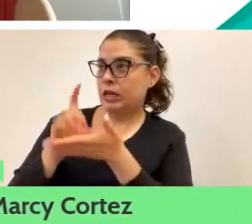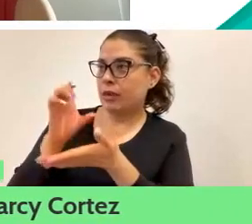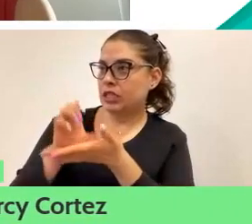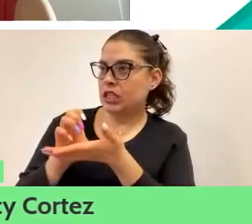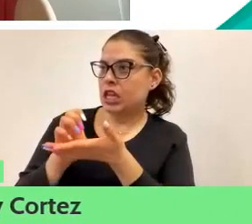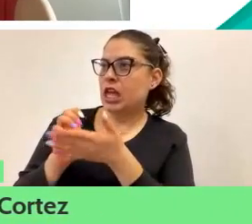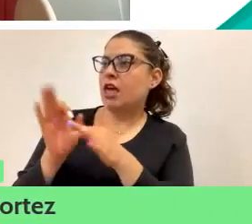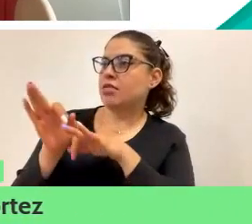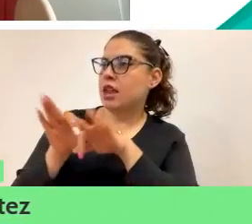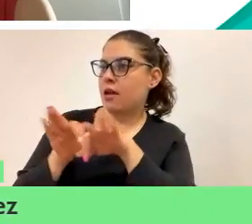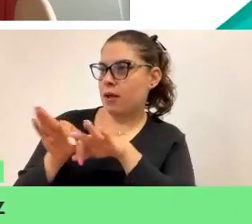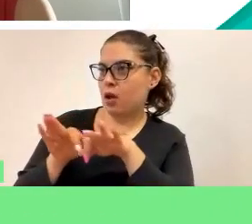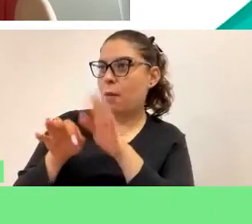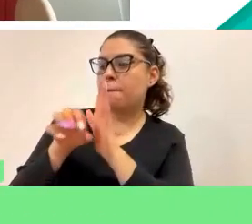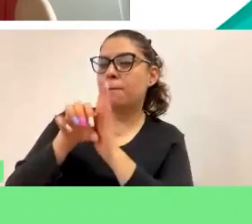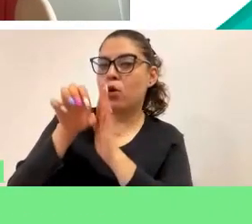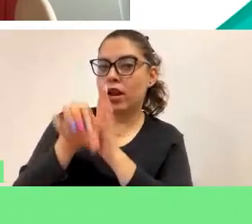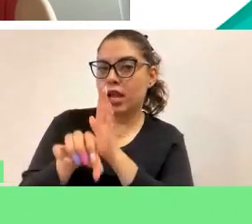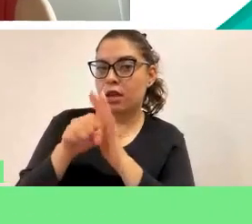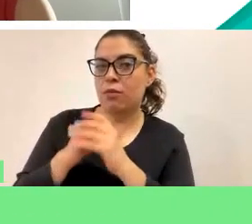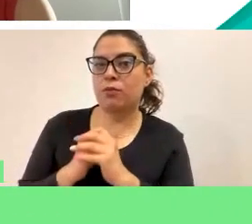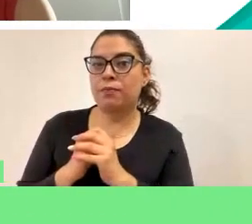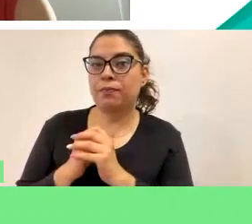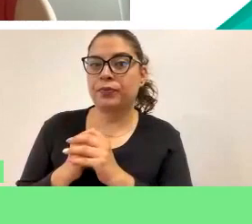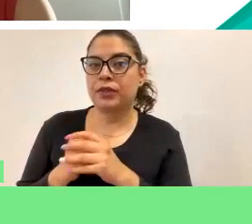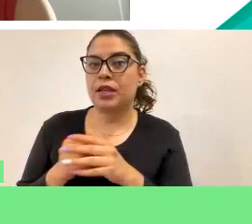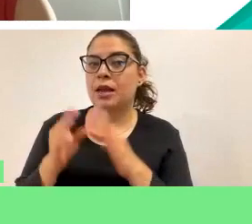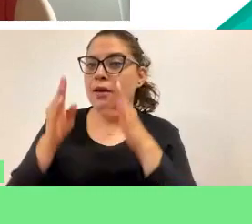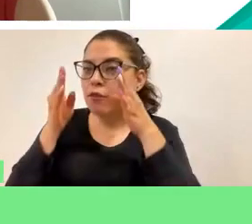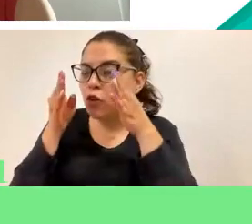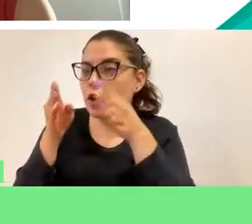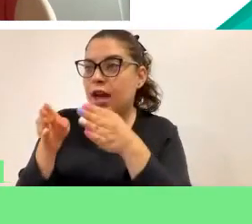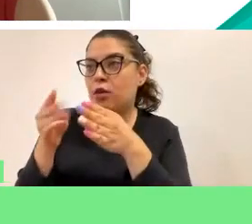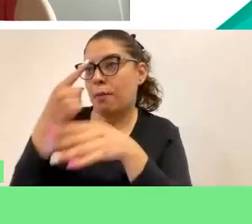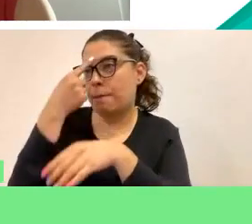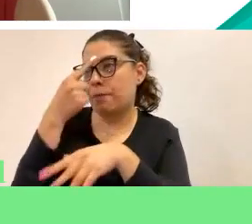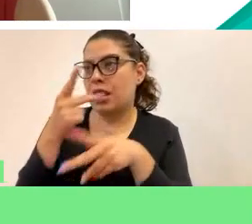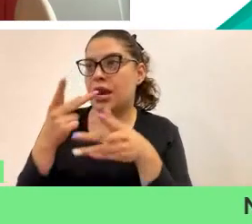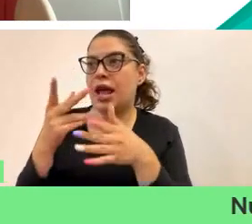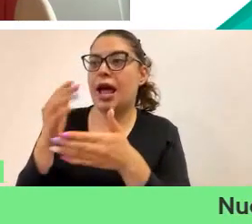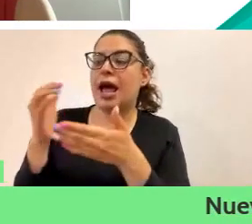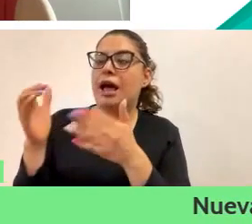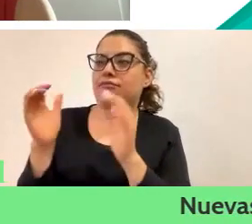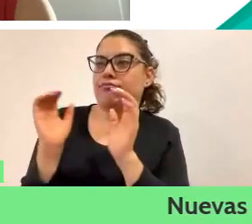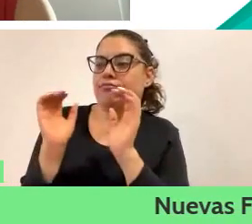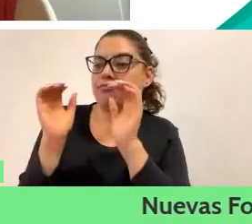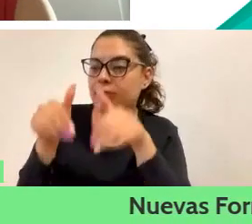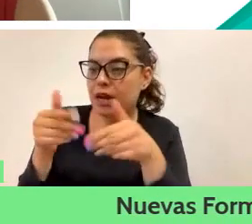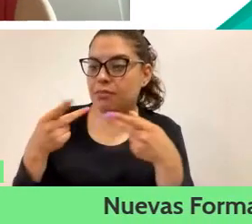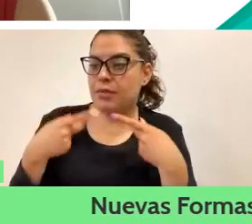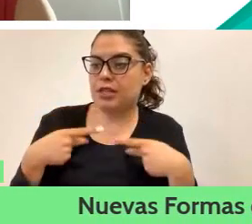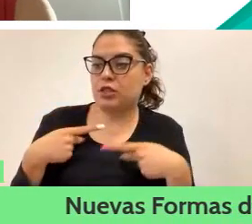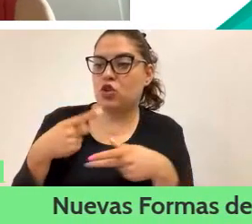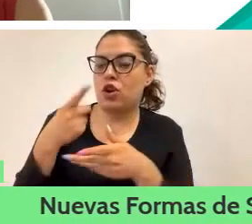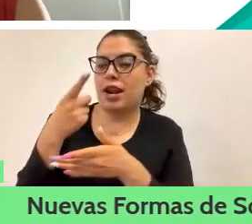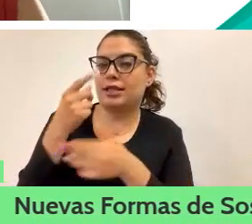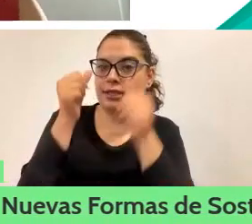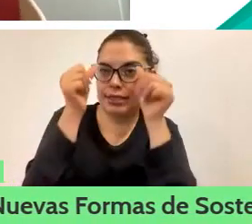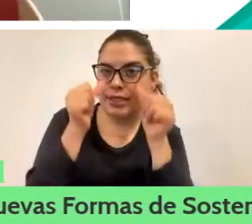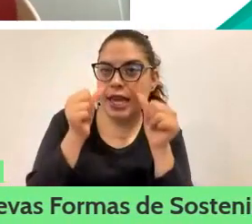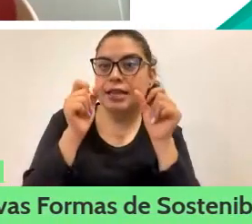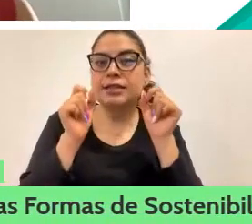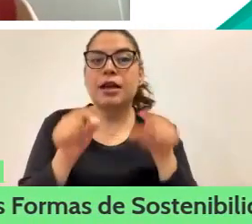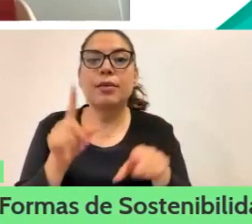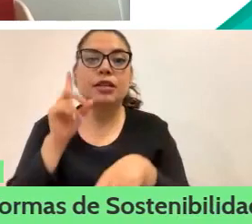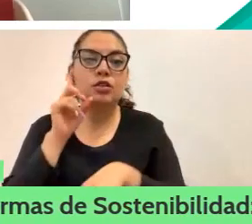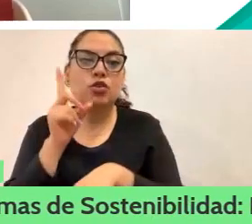discapacidad visual y auditiva. Entonces, ¿nos podrías contar cómo, porque es muy interesante, qué servicios